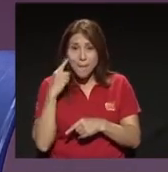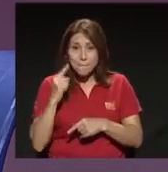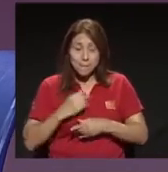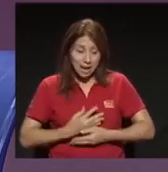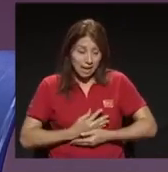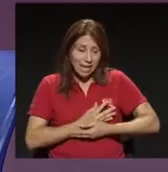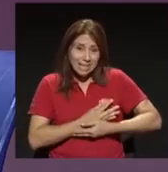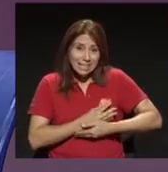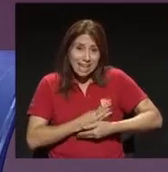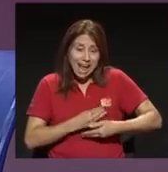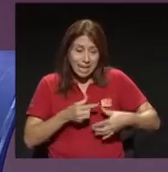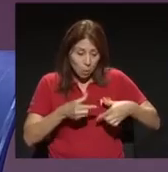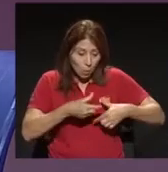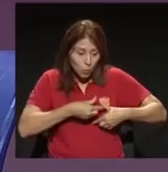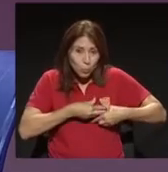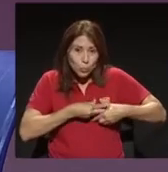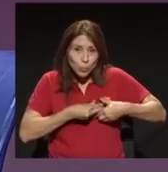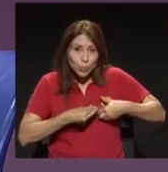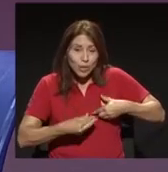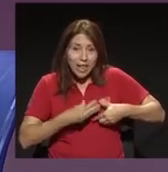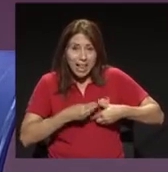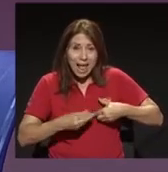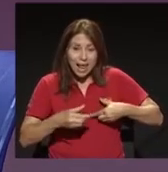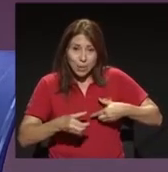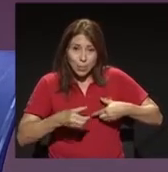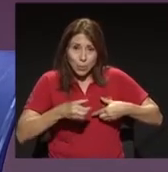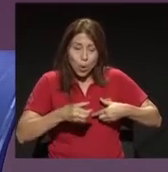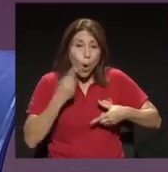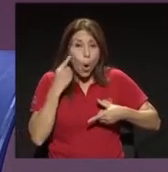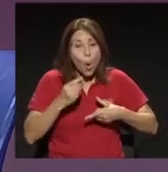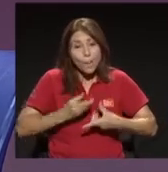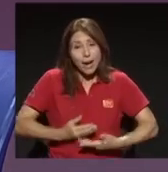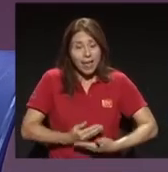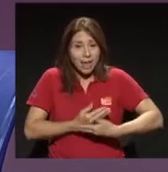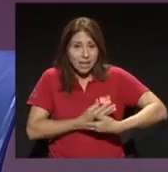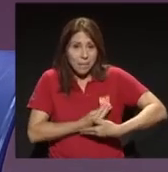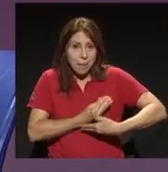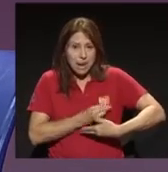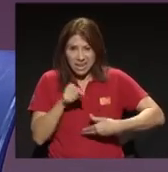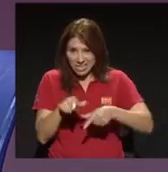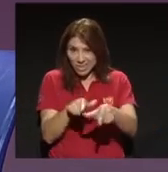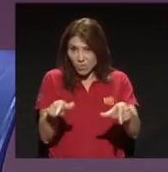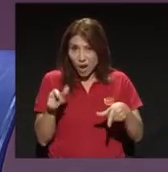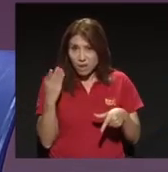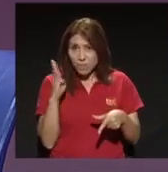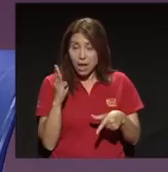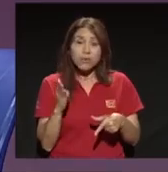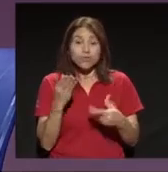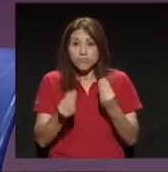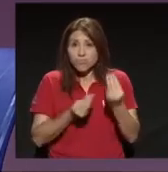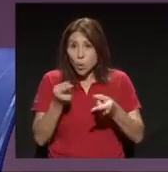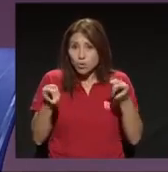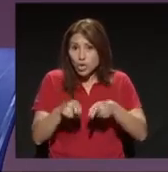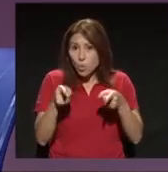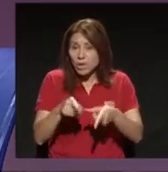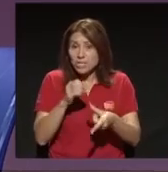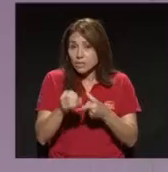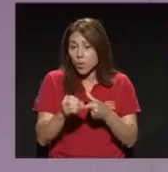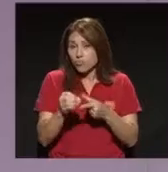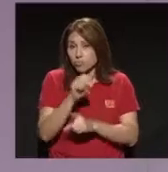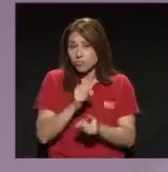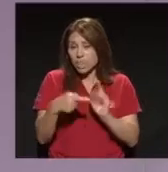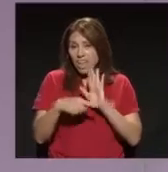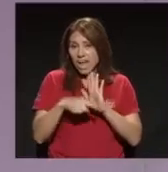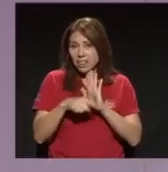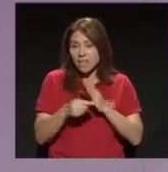es este un lugar recomendable qué consecuencias o qué condiciones negativas puede tener ese lugar sí claro